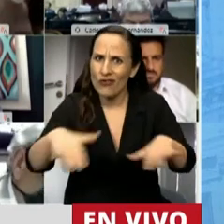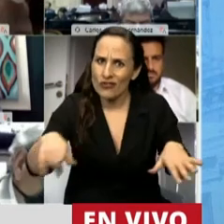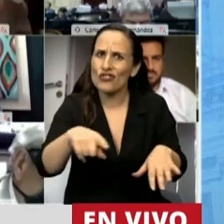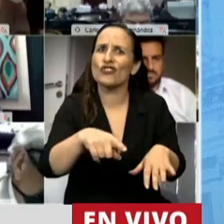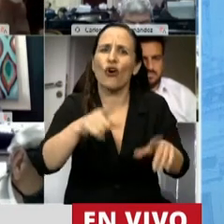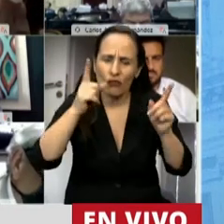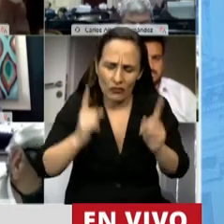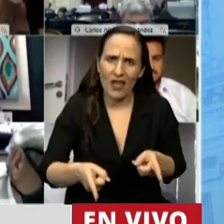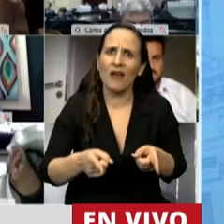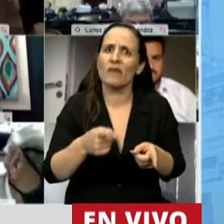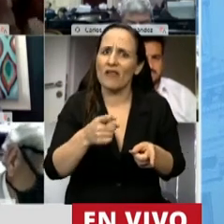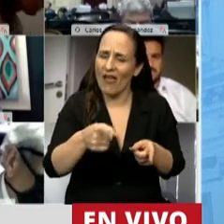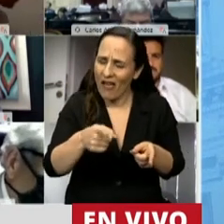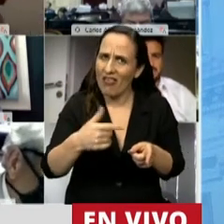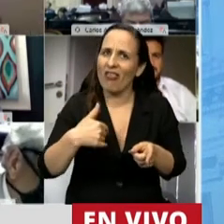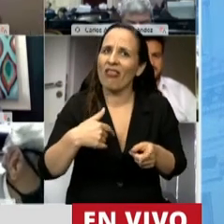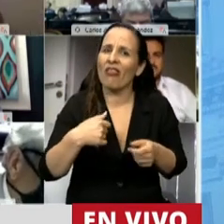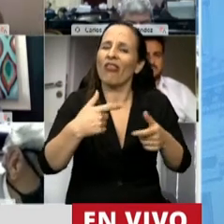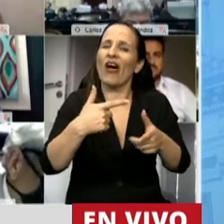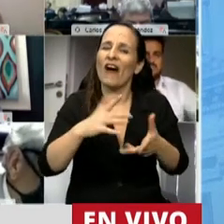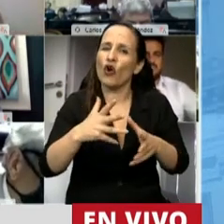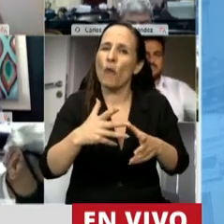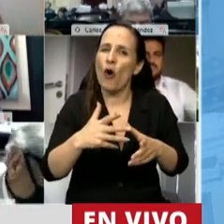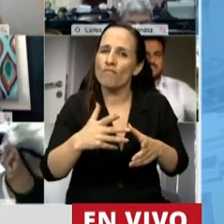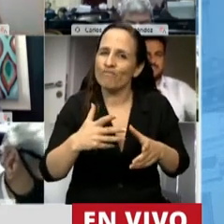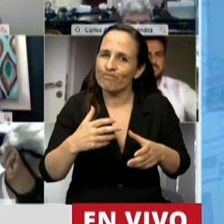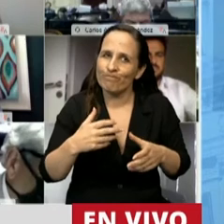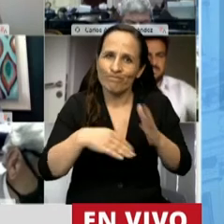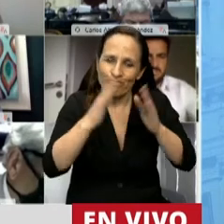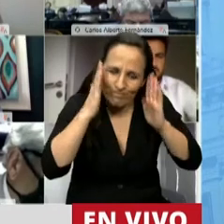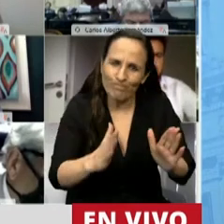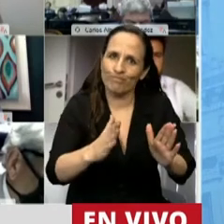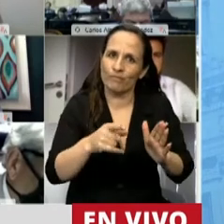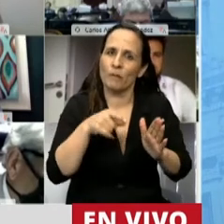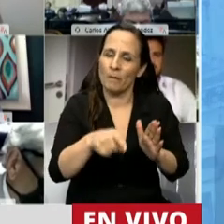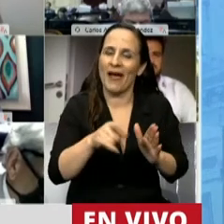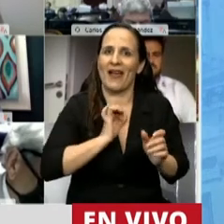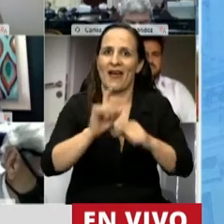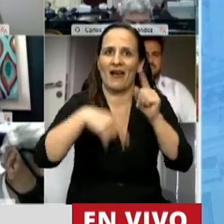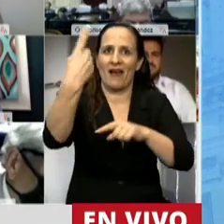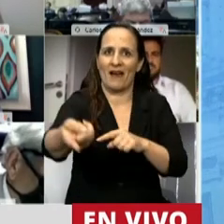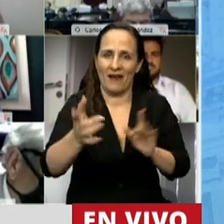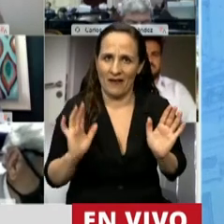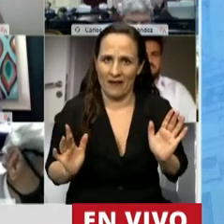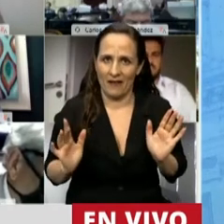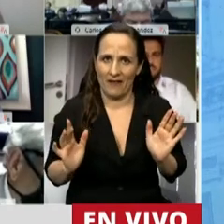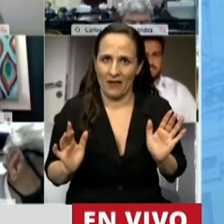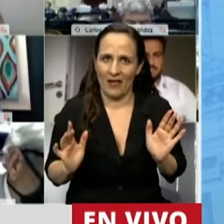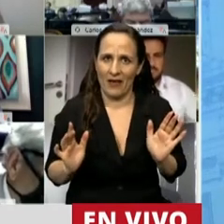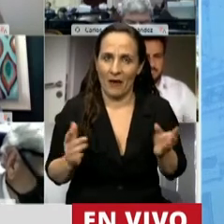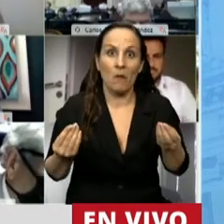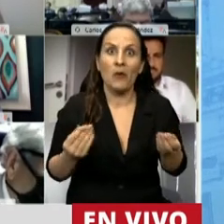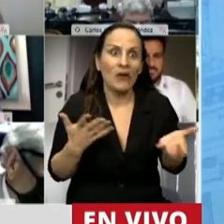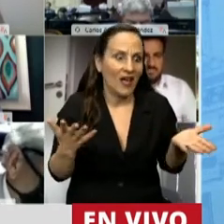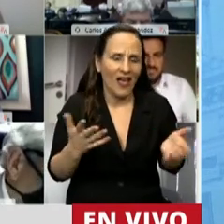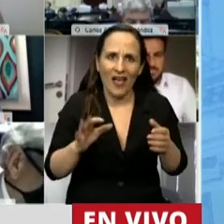den un refuerzo de cara al próximo año electivo, porque si no, realmente las